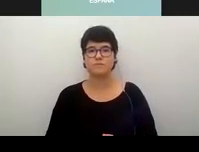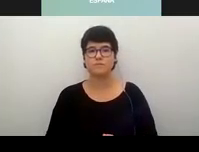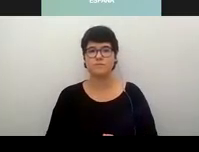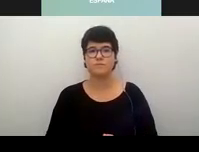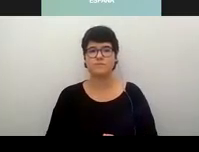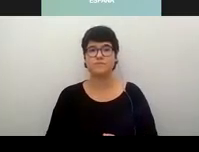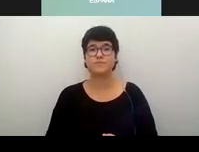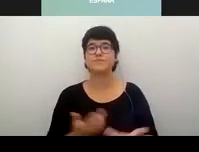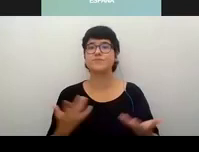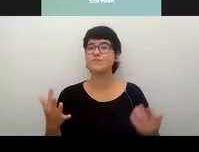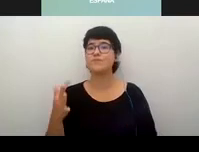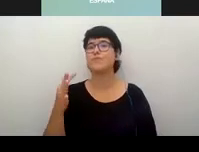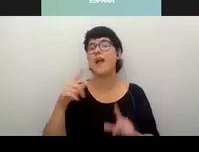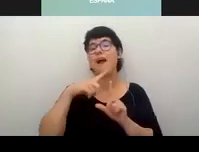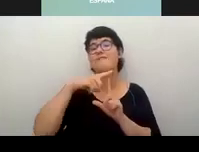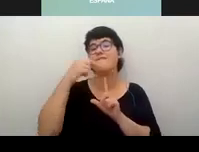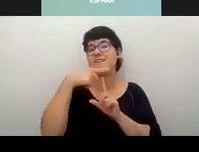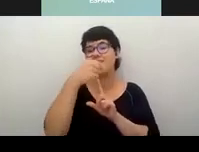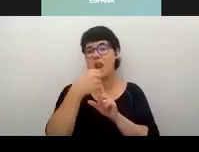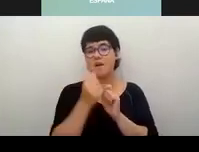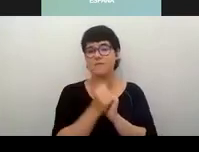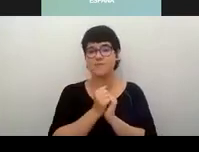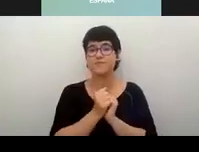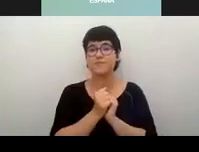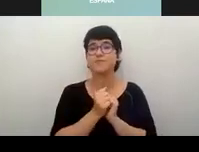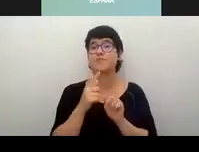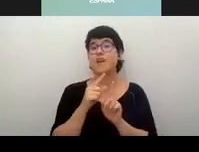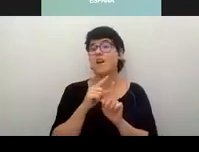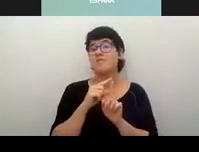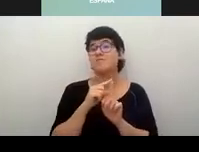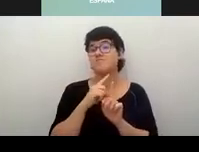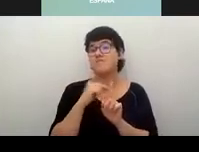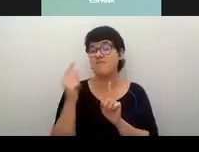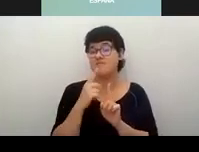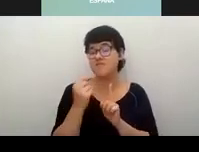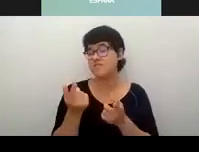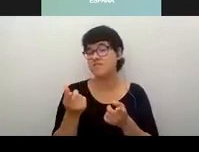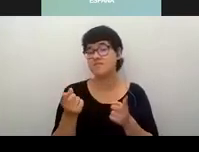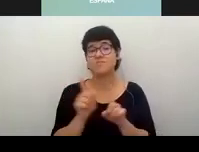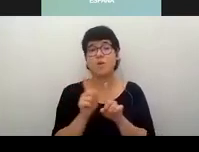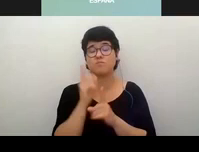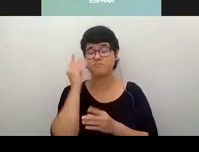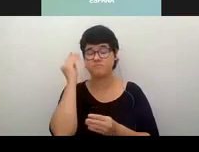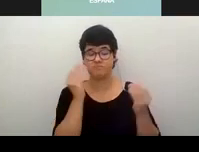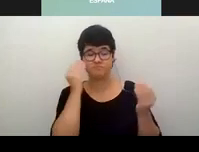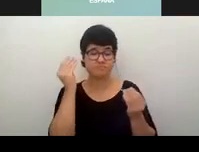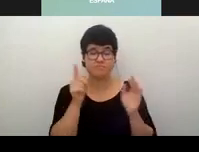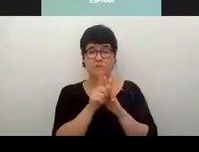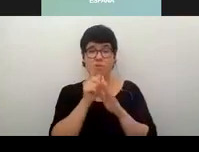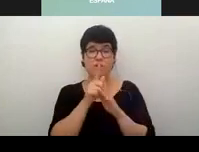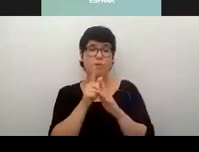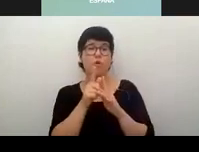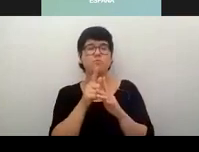La fibra en realidad para nosotros, bueno, quizás la idea que tenemos, que le atribuimos a la fibra